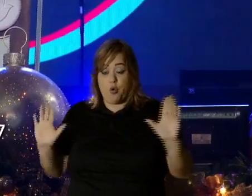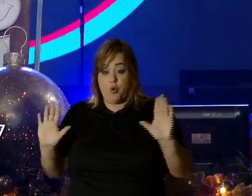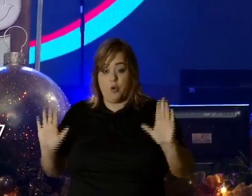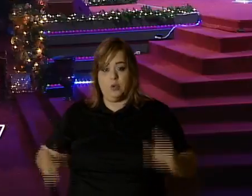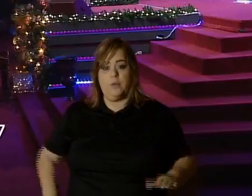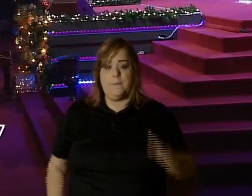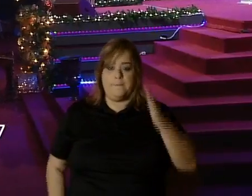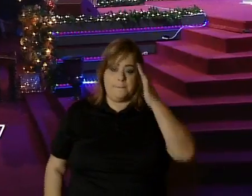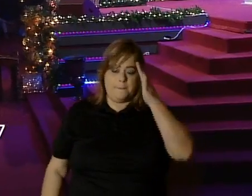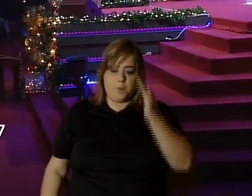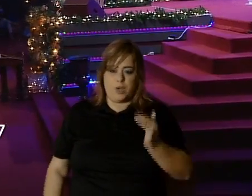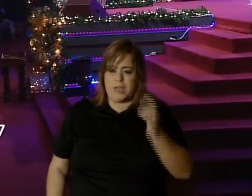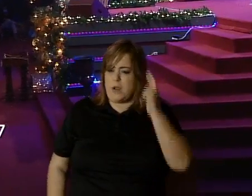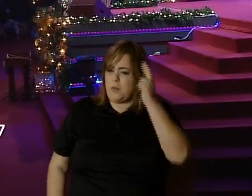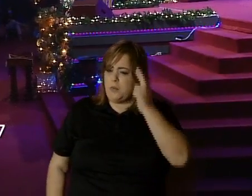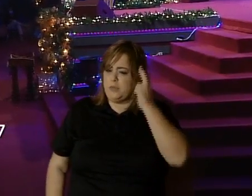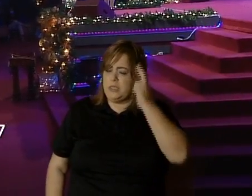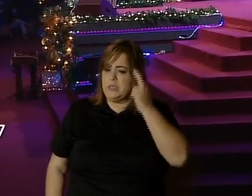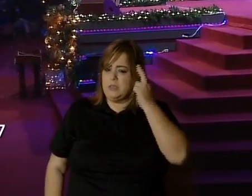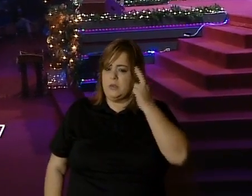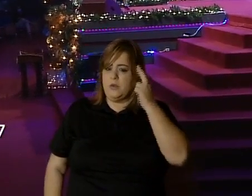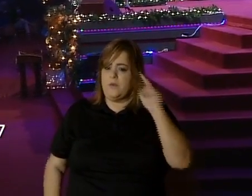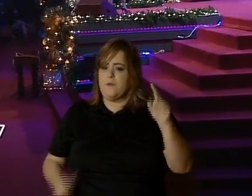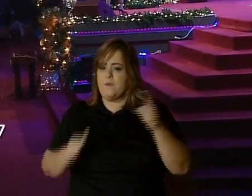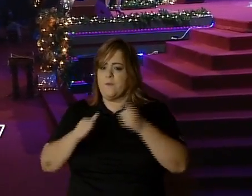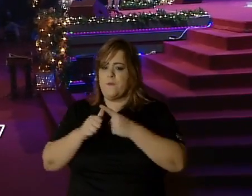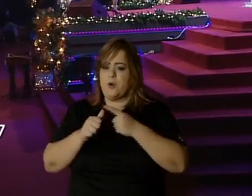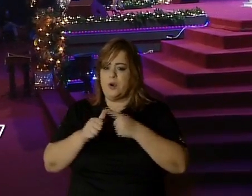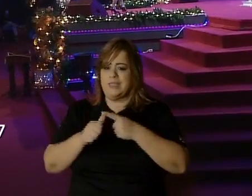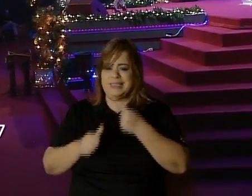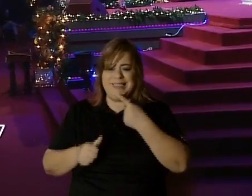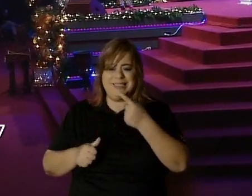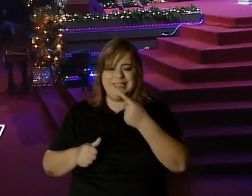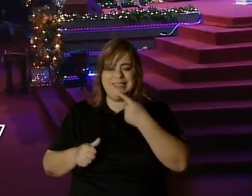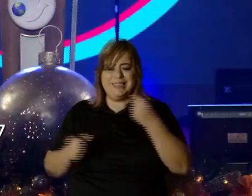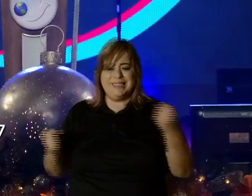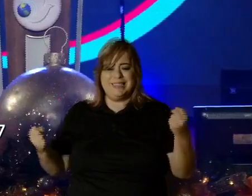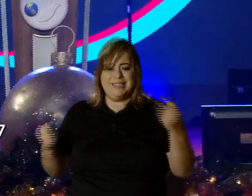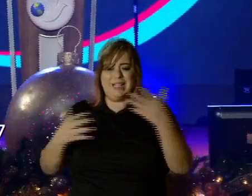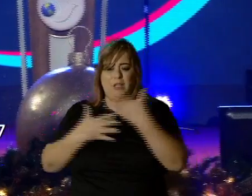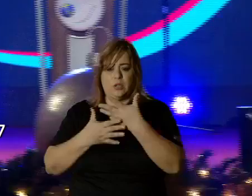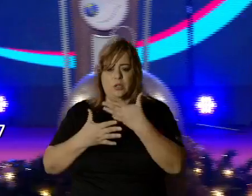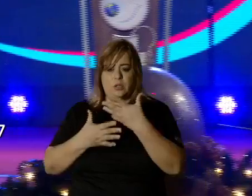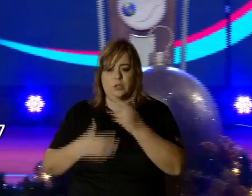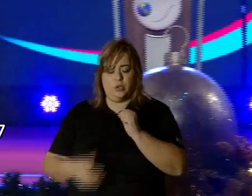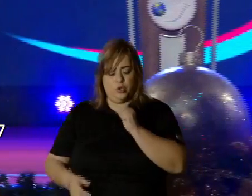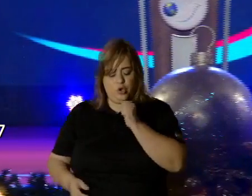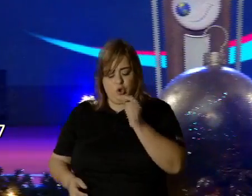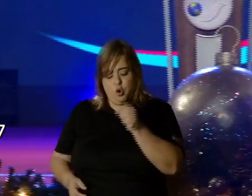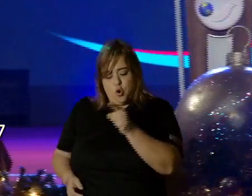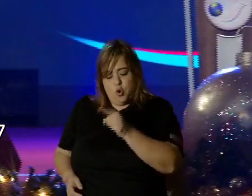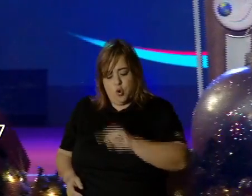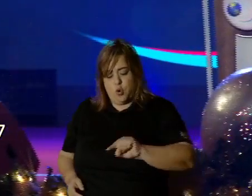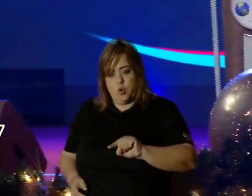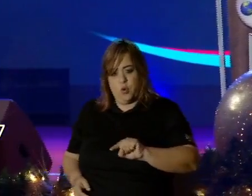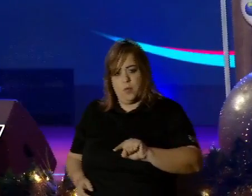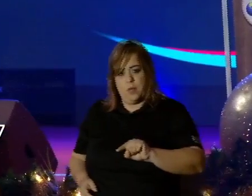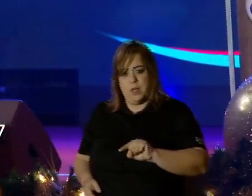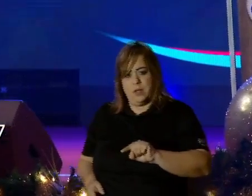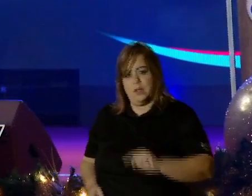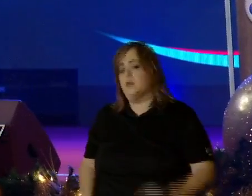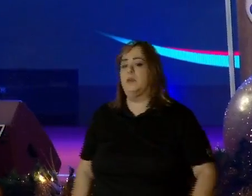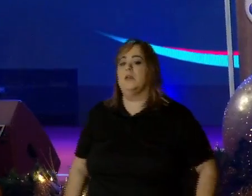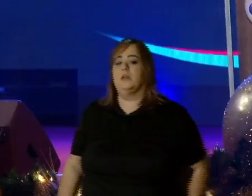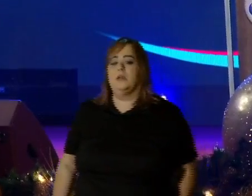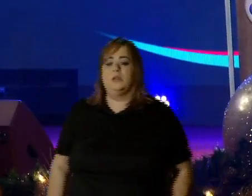¿Por qué? Hay una razón. Primero dice no temas, coma, acto seguido. ¿Sabes por qué no